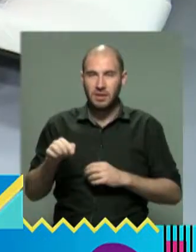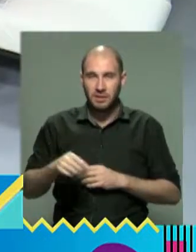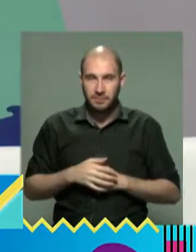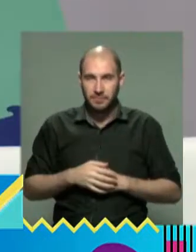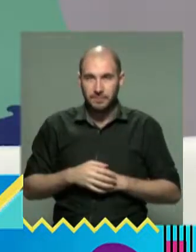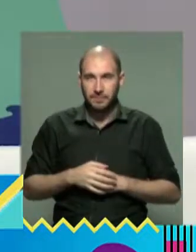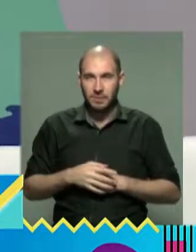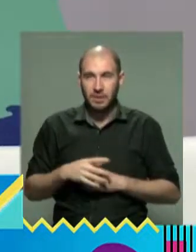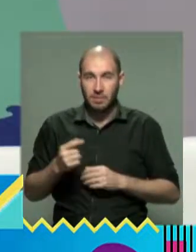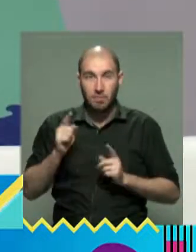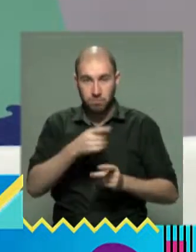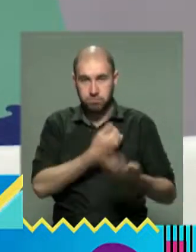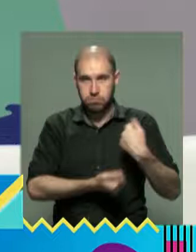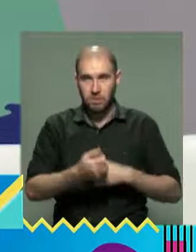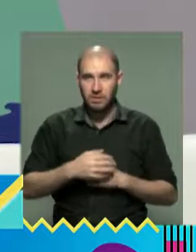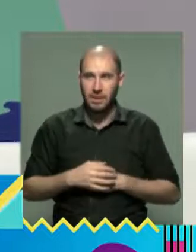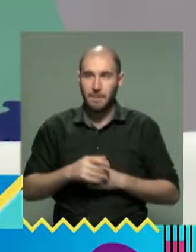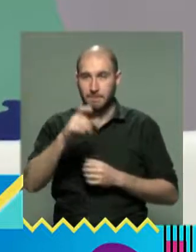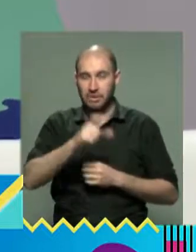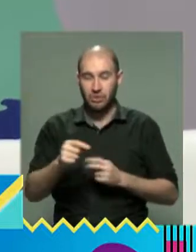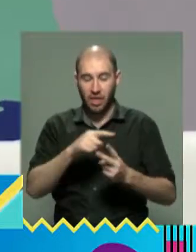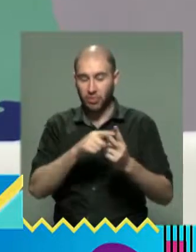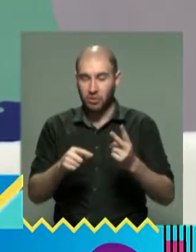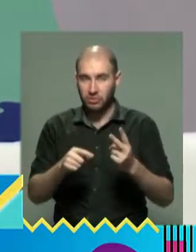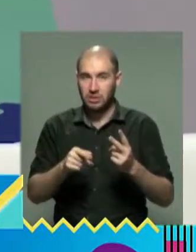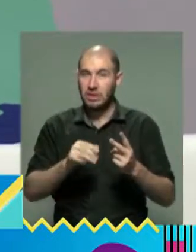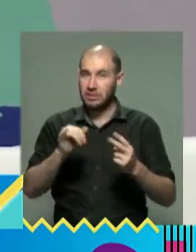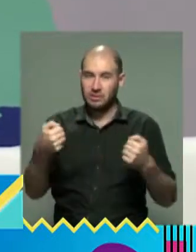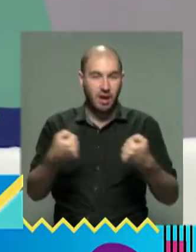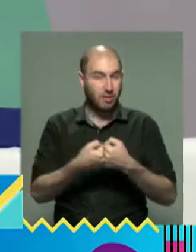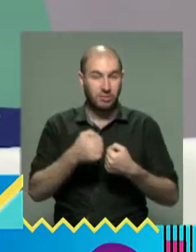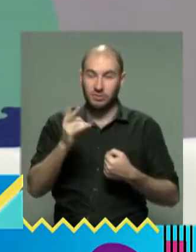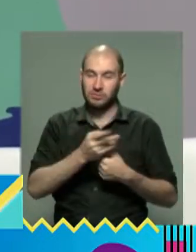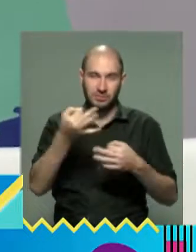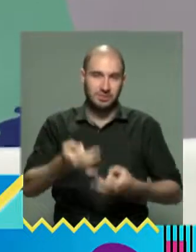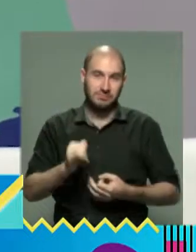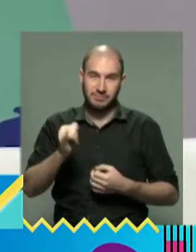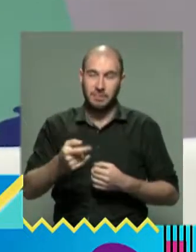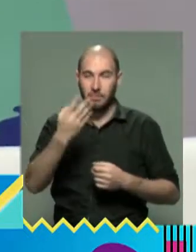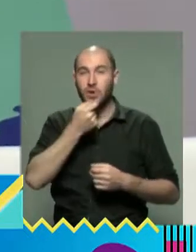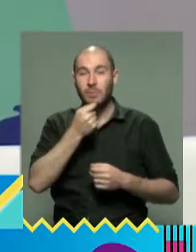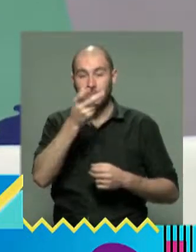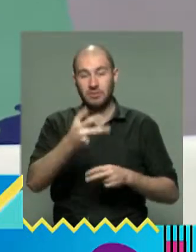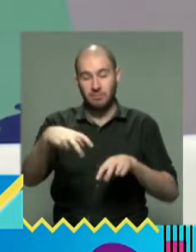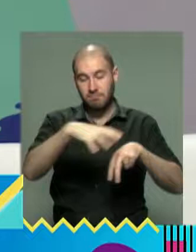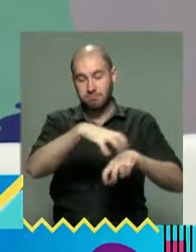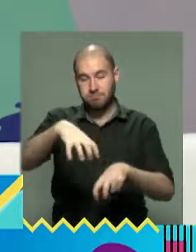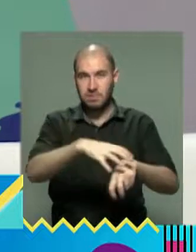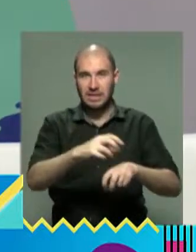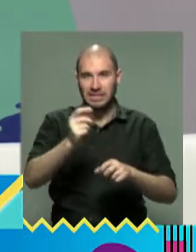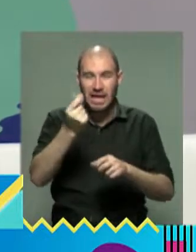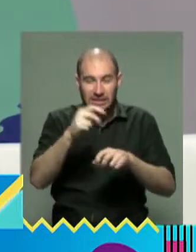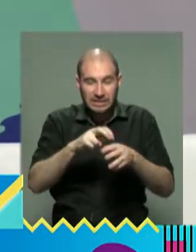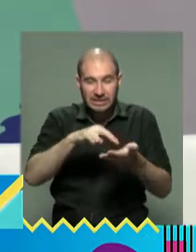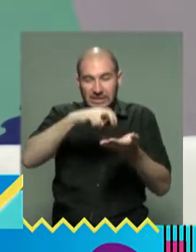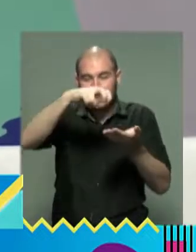y bien lo mencionaste, estas dos personas que se tienen que llevar bien de alguna forma. Y quizás para un paracaidista, cuando están al punto del salto y